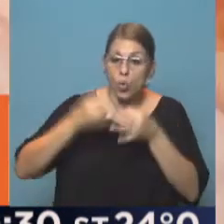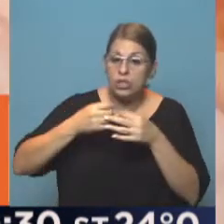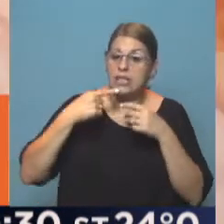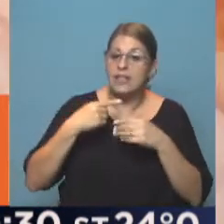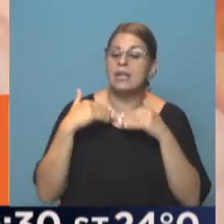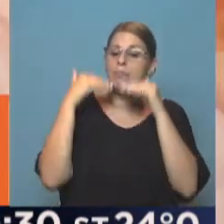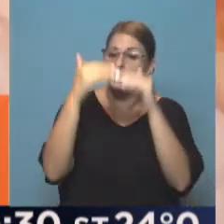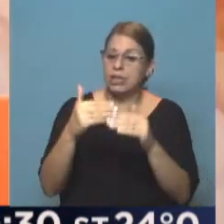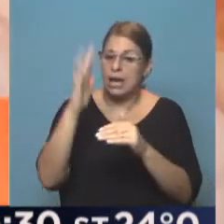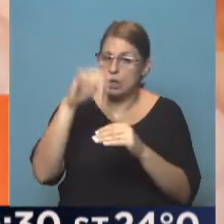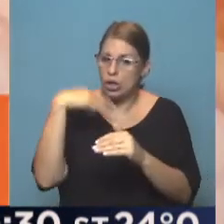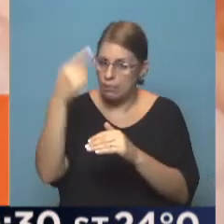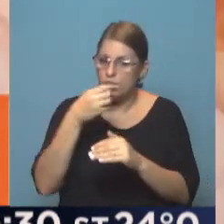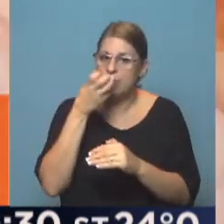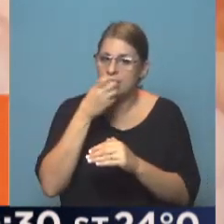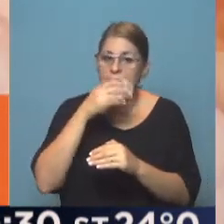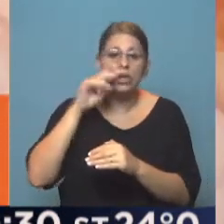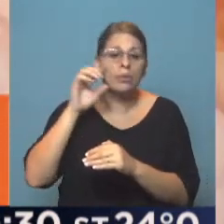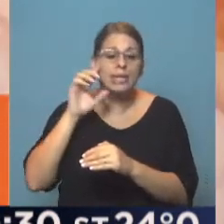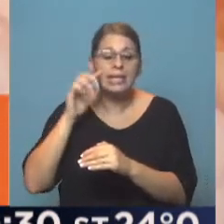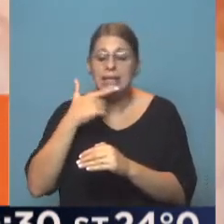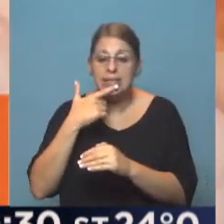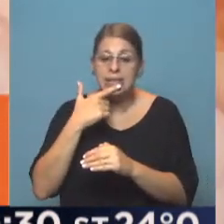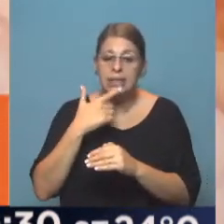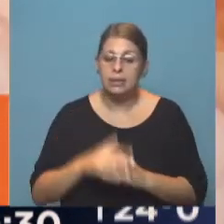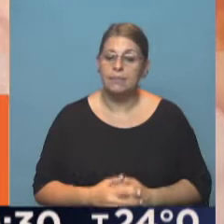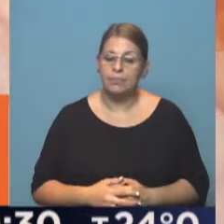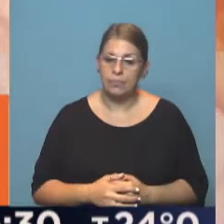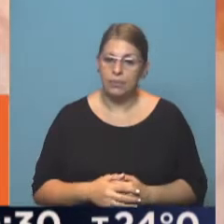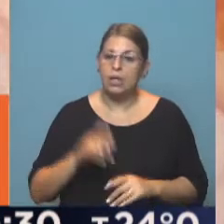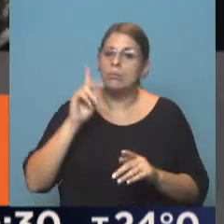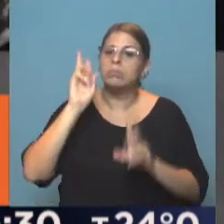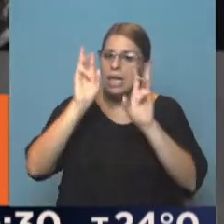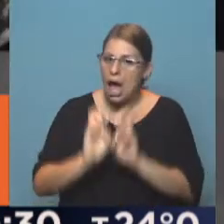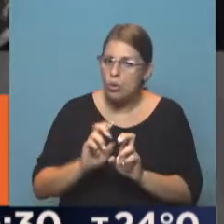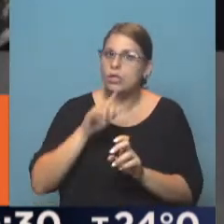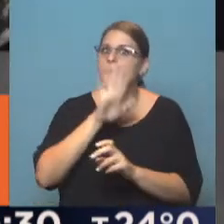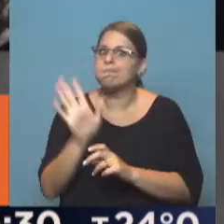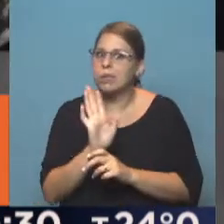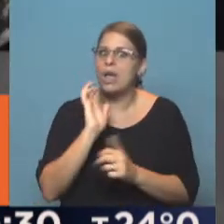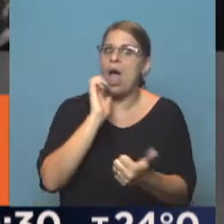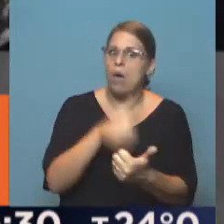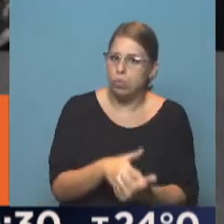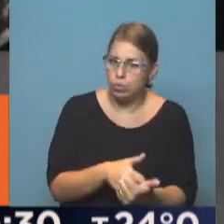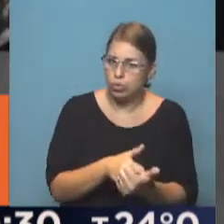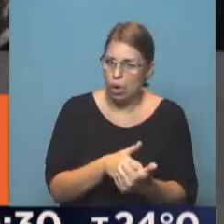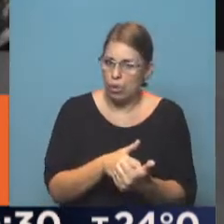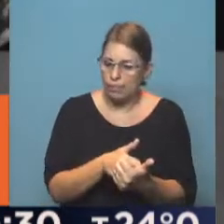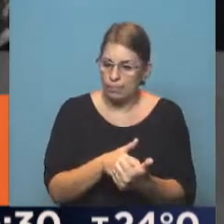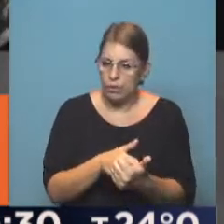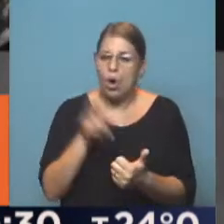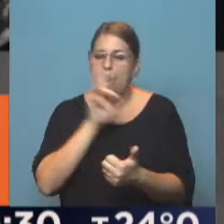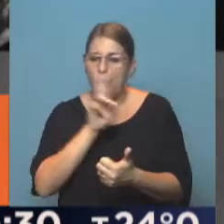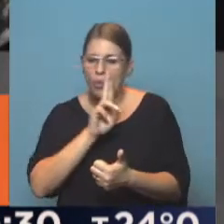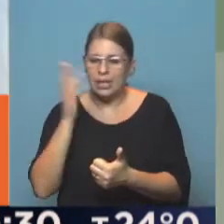postergar hasta el próximo miércoles la declaración de la an estación loco gerardo villa iris en la causa en la que está sospechado de abusar sexualmente de una joven